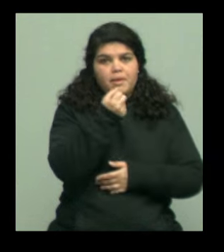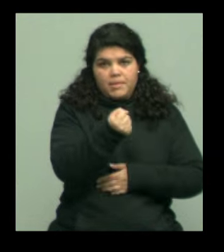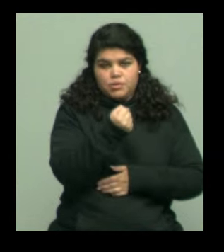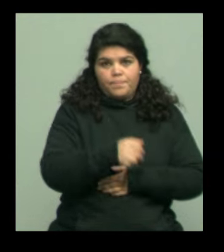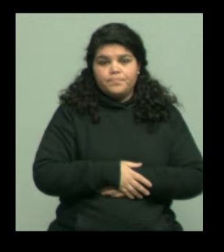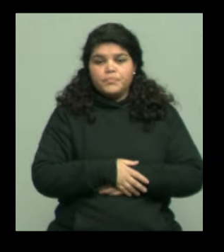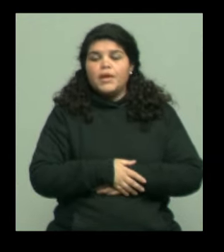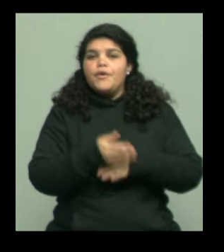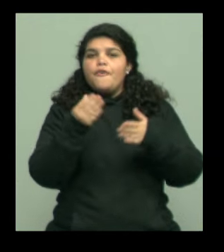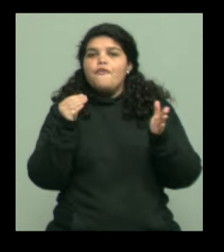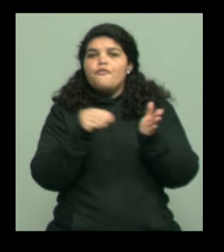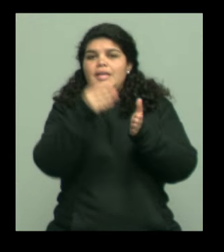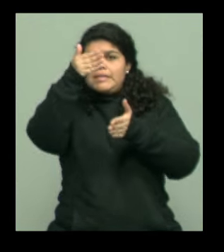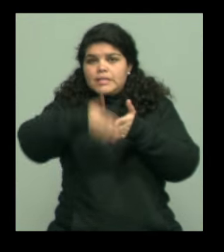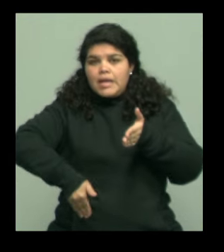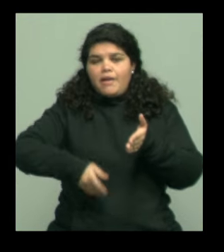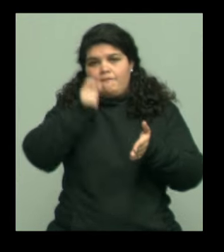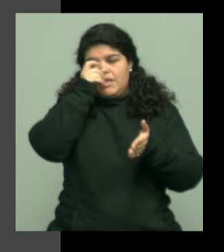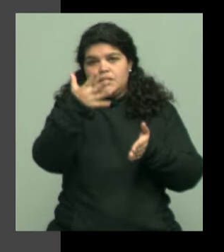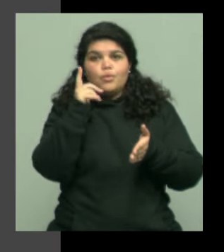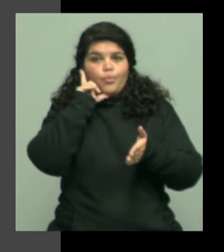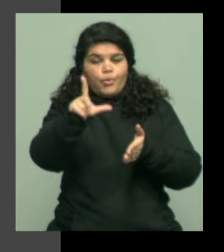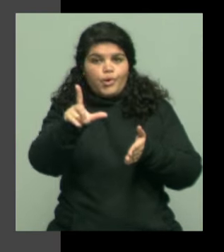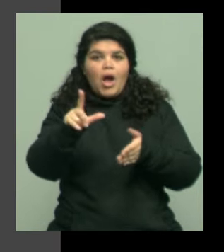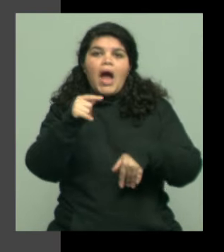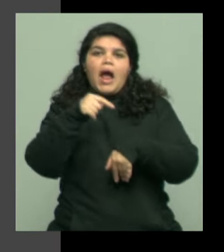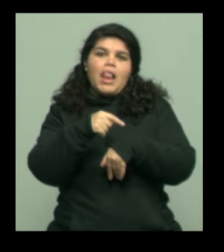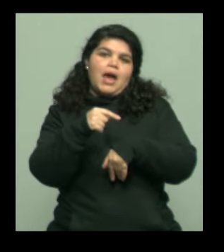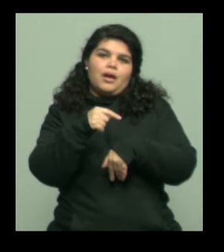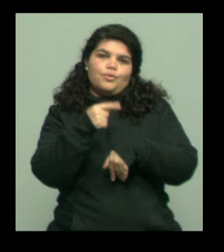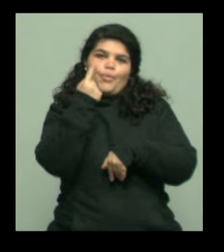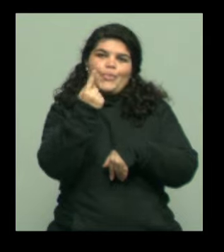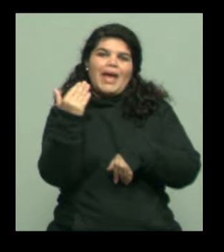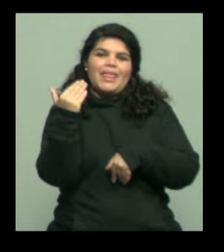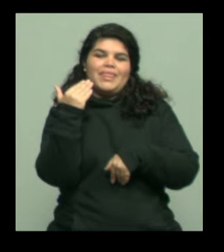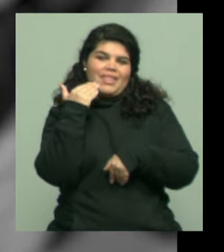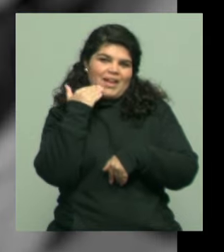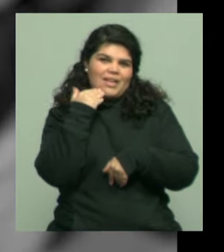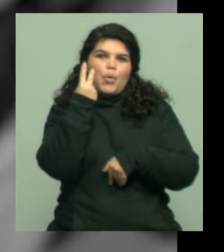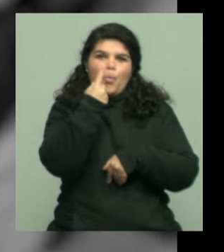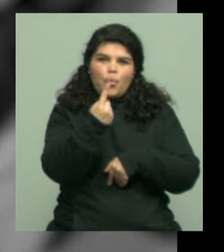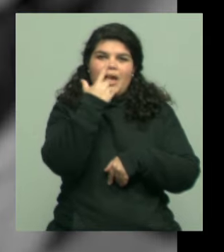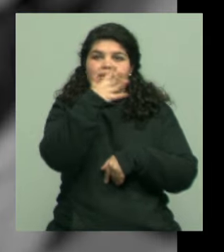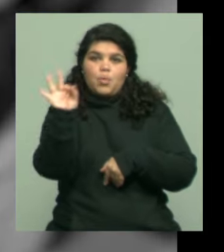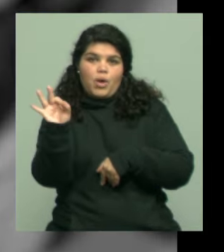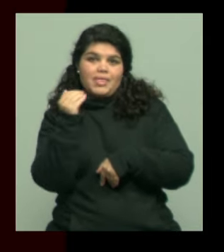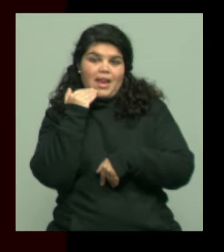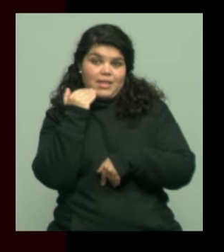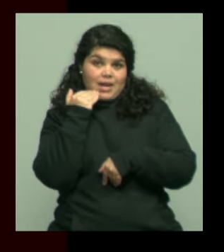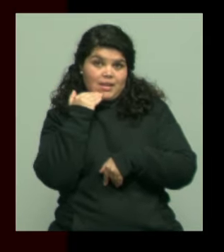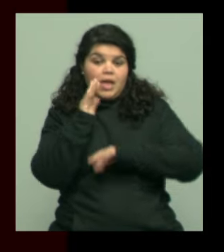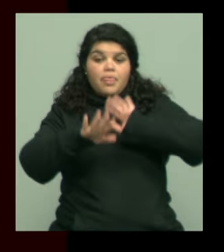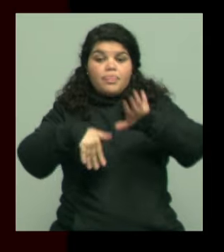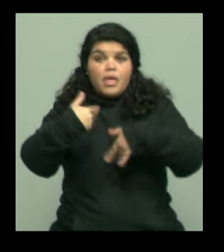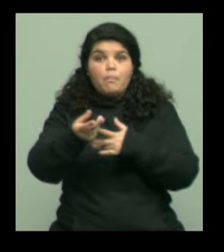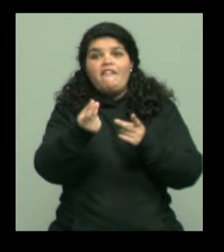25 de julio, ¿sí? El cierre es a las 13:50. Y después será de más caro el valor.